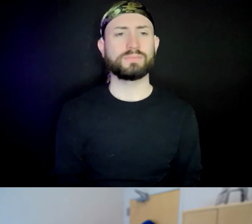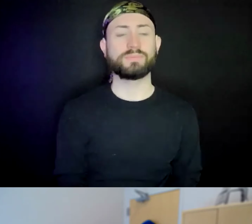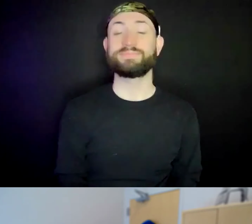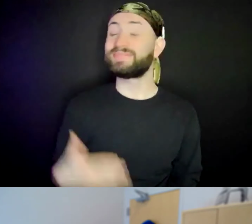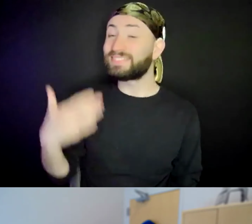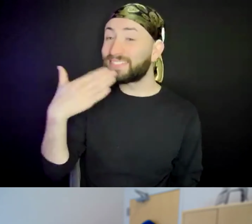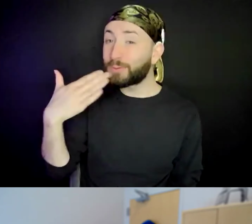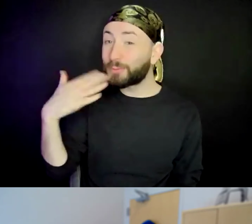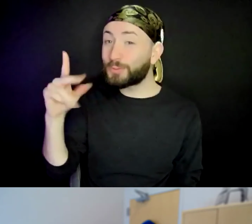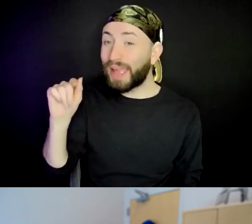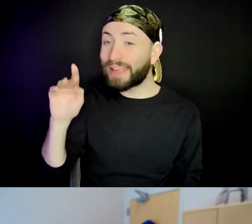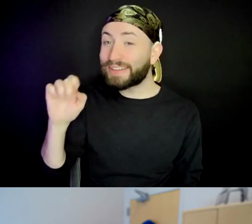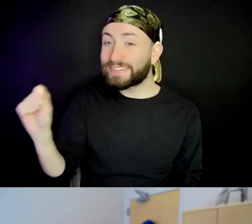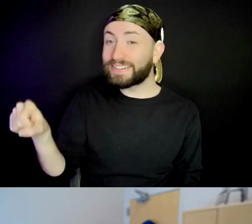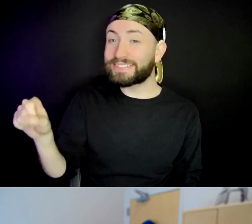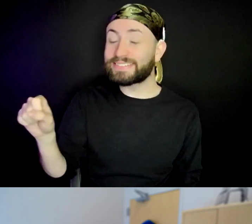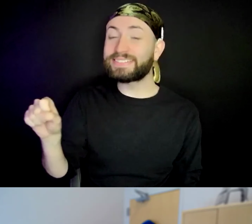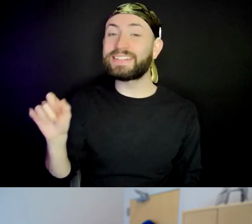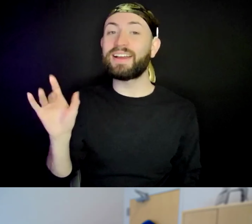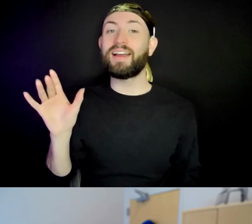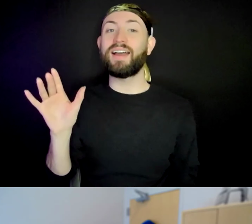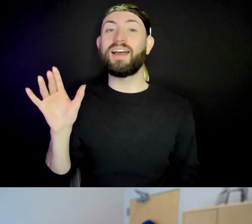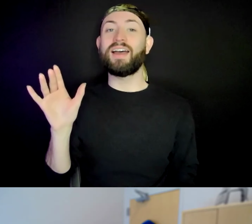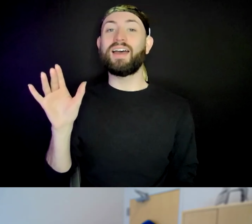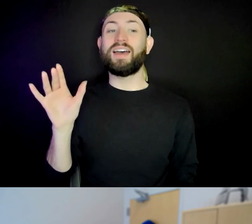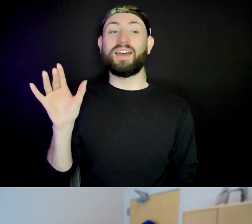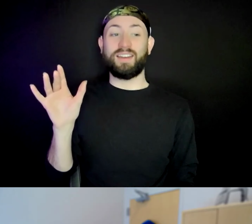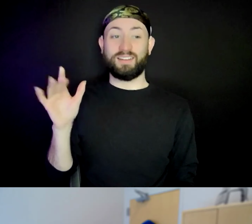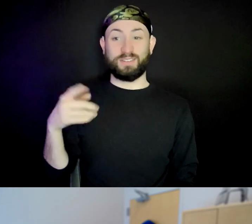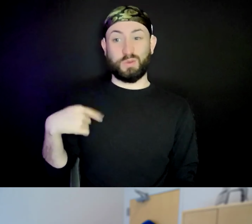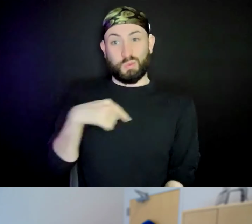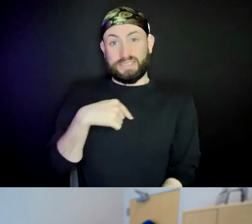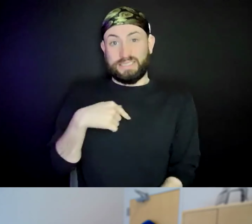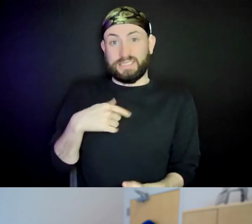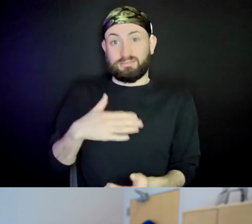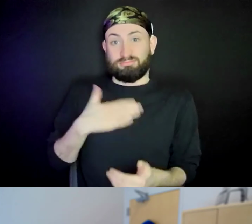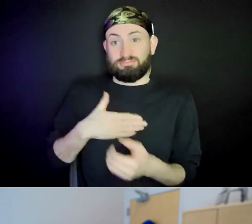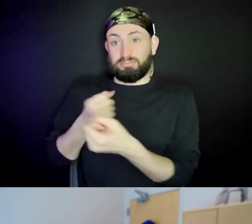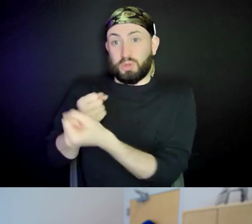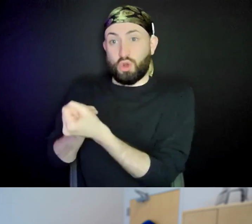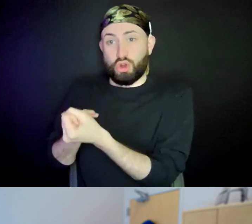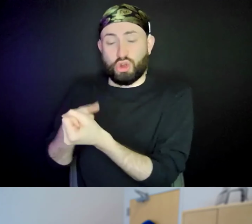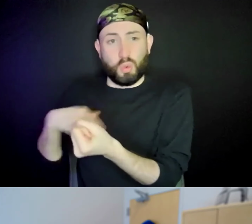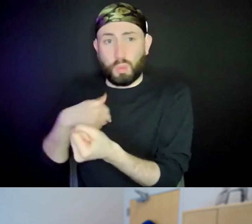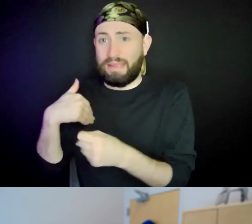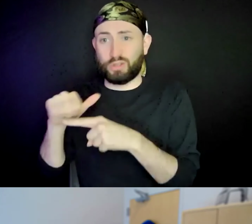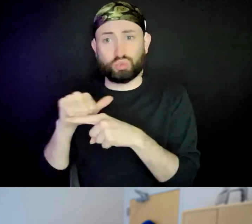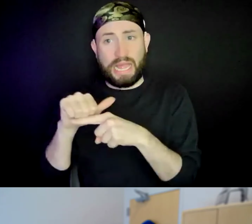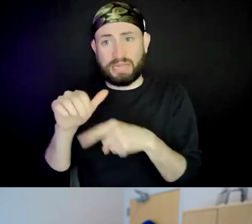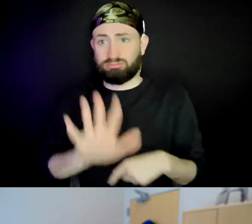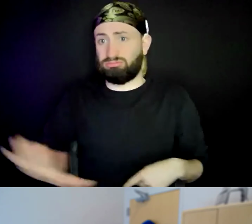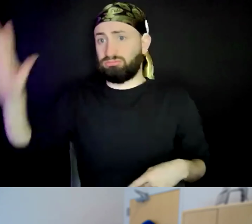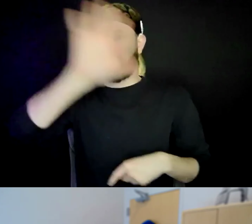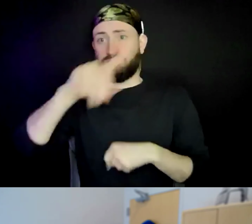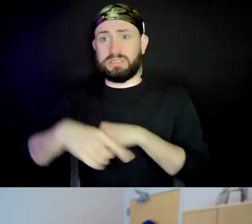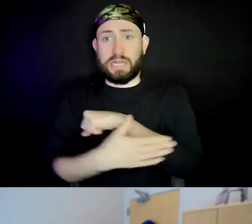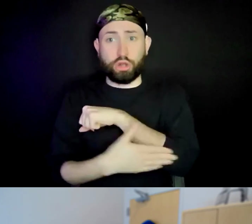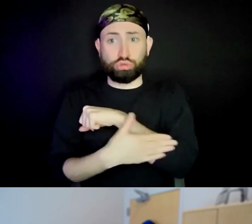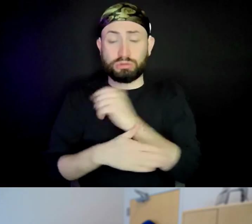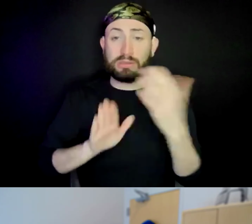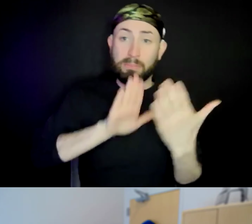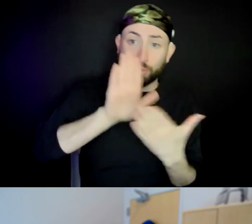¿Cómo podemos obtener más información y cómo se aliaría con nosotros un programa contra el VIH local?